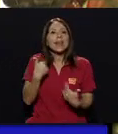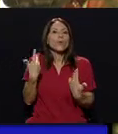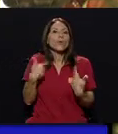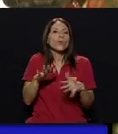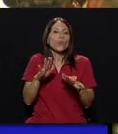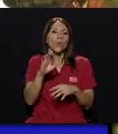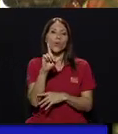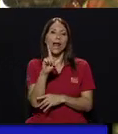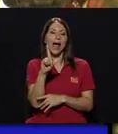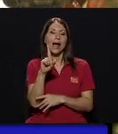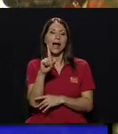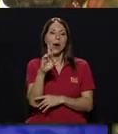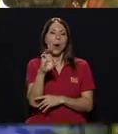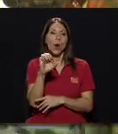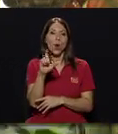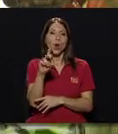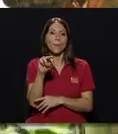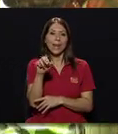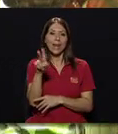fuera.